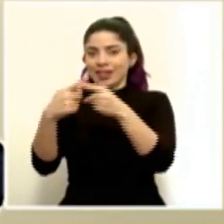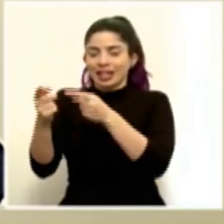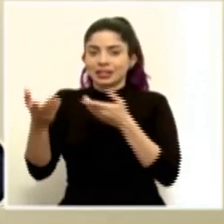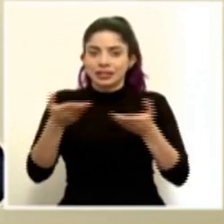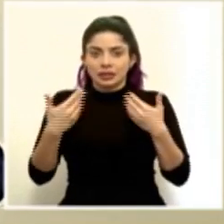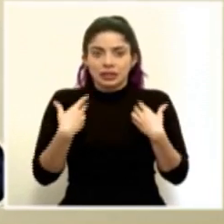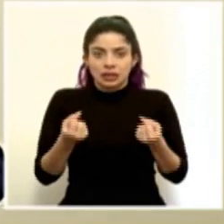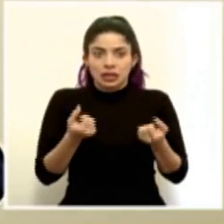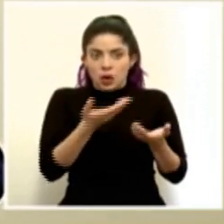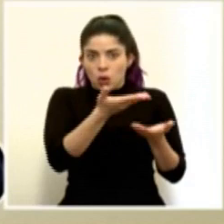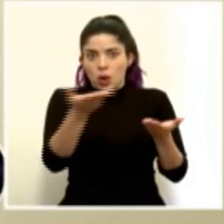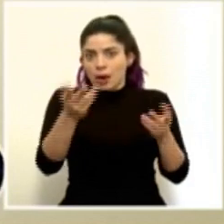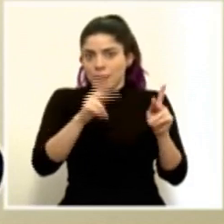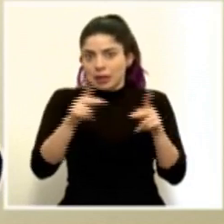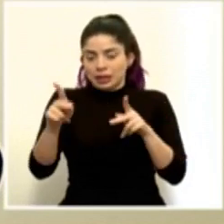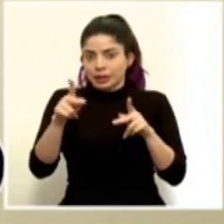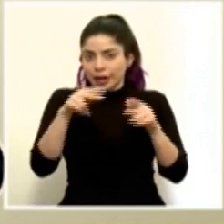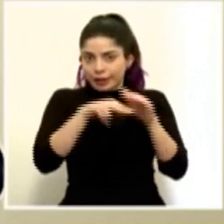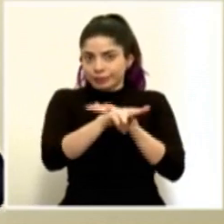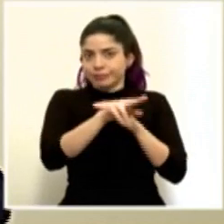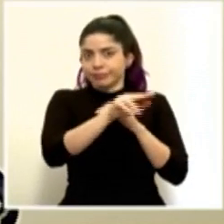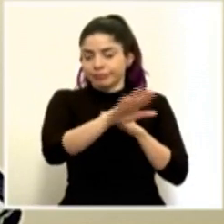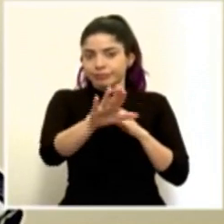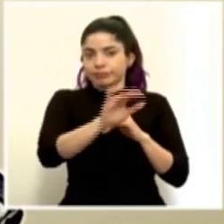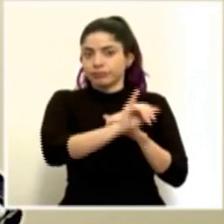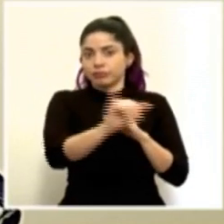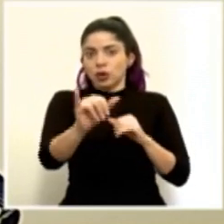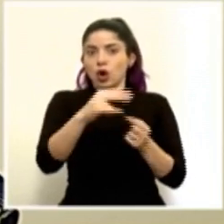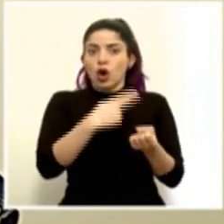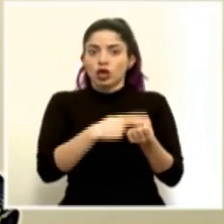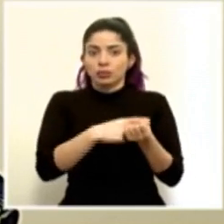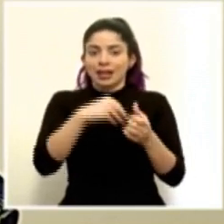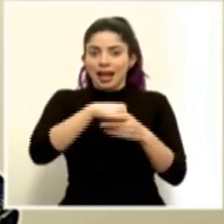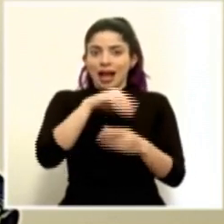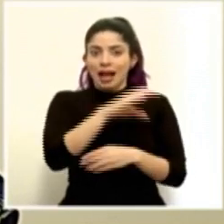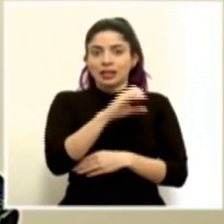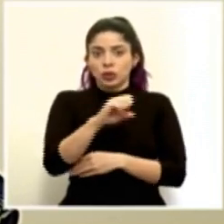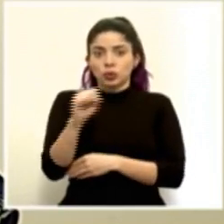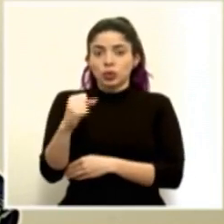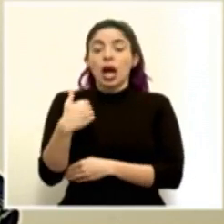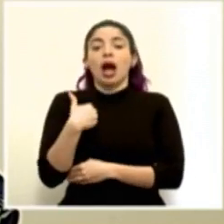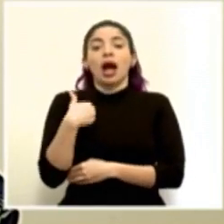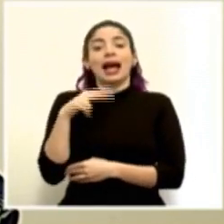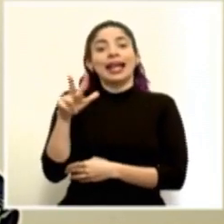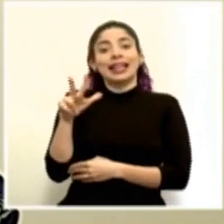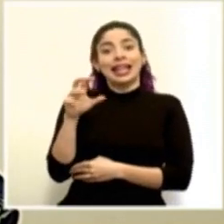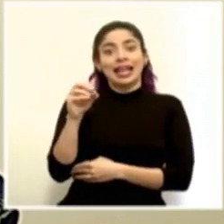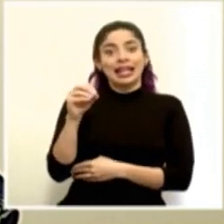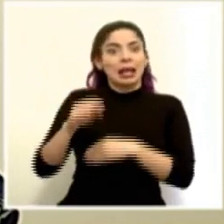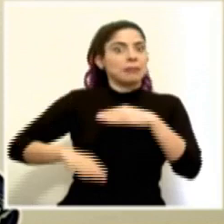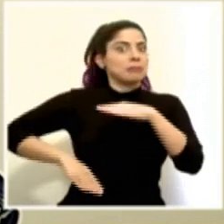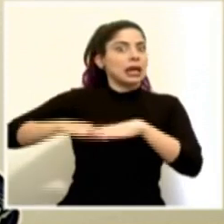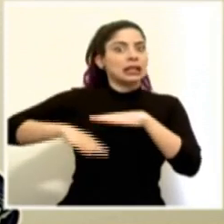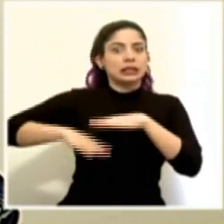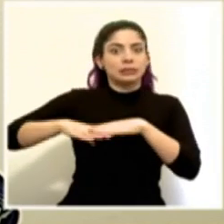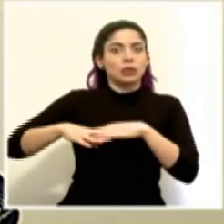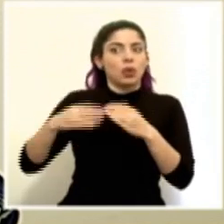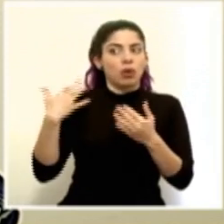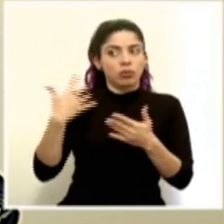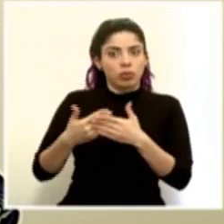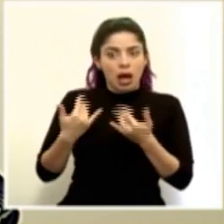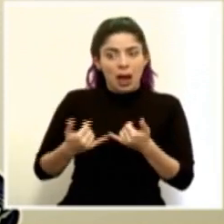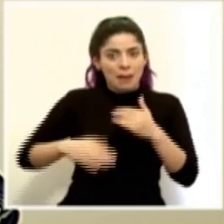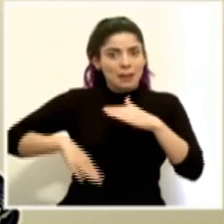servicios de salud, hospitales de la Caja Costarricense de Seguro Social, y tenemos 30 también, la cifra más alta de personas